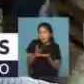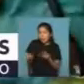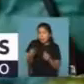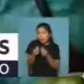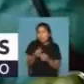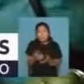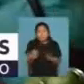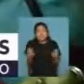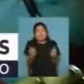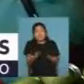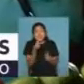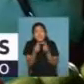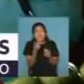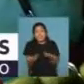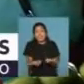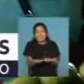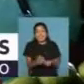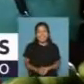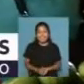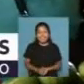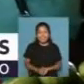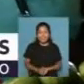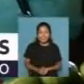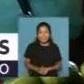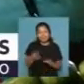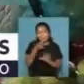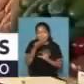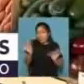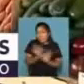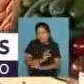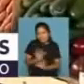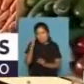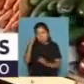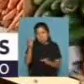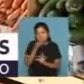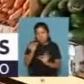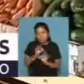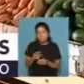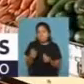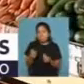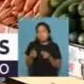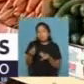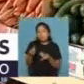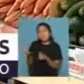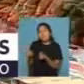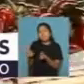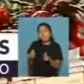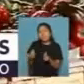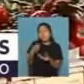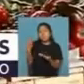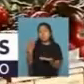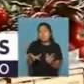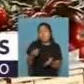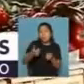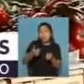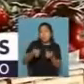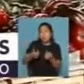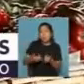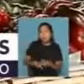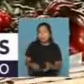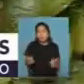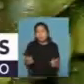cena? No, cena nada, no va a preparar nada. No, hasta ahora nada. ¿Para qué alcanza, por ejemplo? Y para